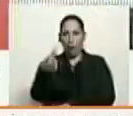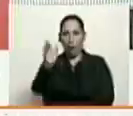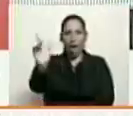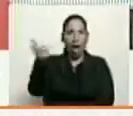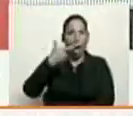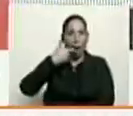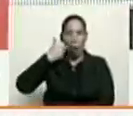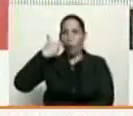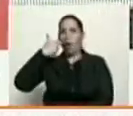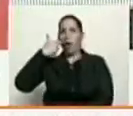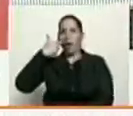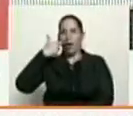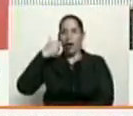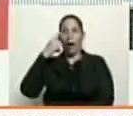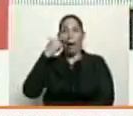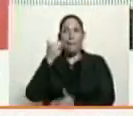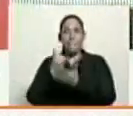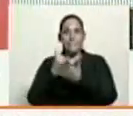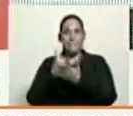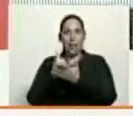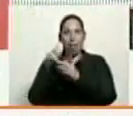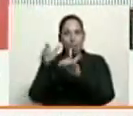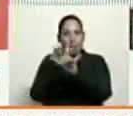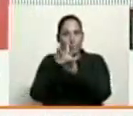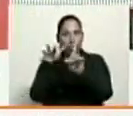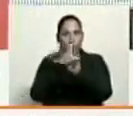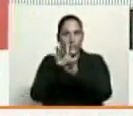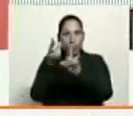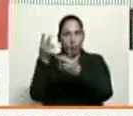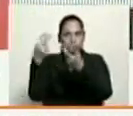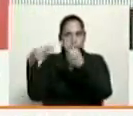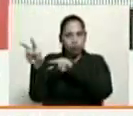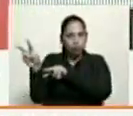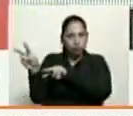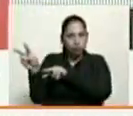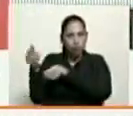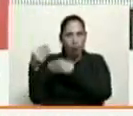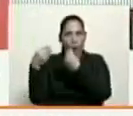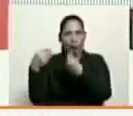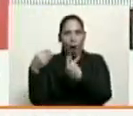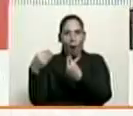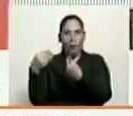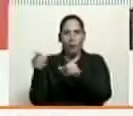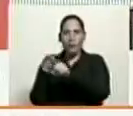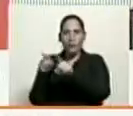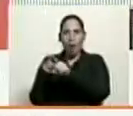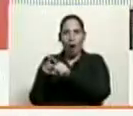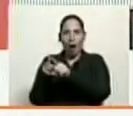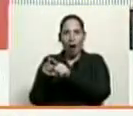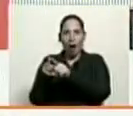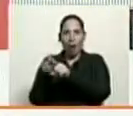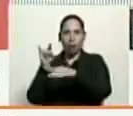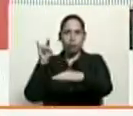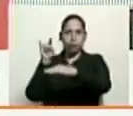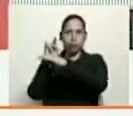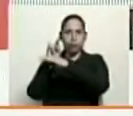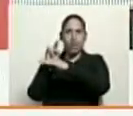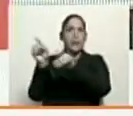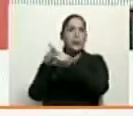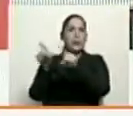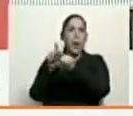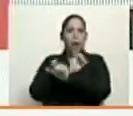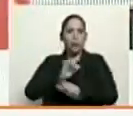Si caen en la trampa, como le lanzaron una trampa a los compañeros de la Fuerza Armada Nacional